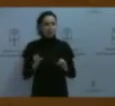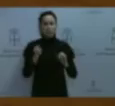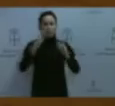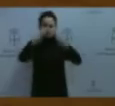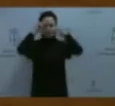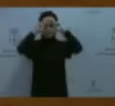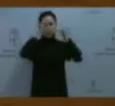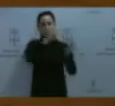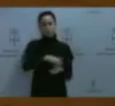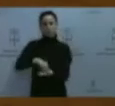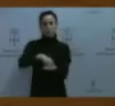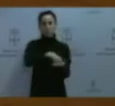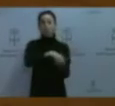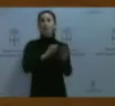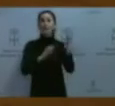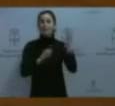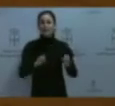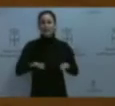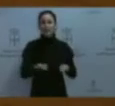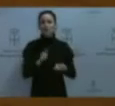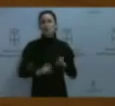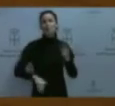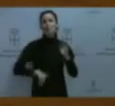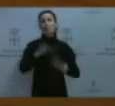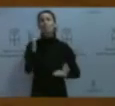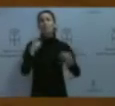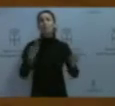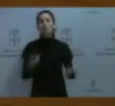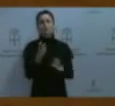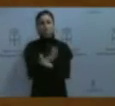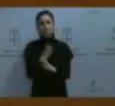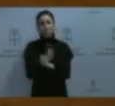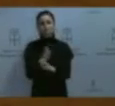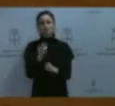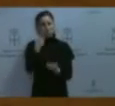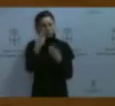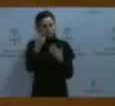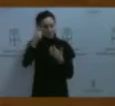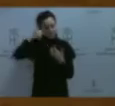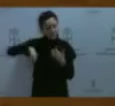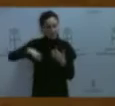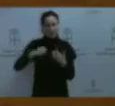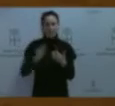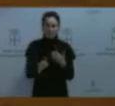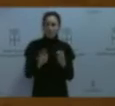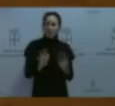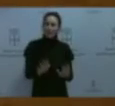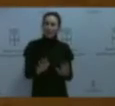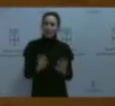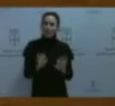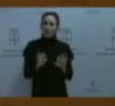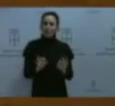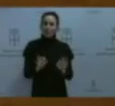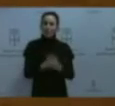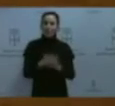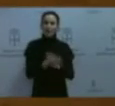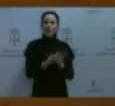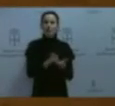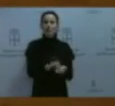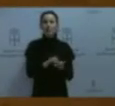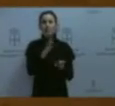los servicios que mayor gasto suponen son los de traumatología. Y también falamos de servicios en los que